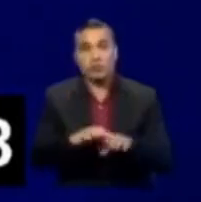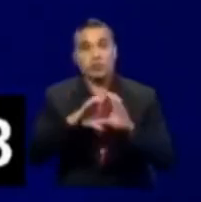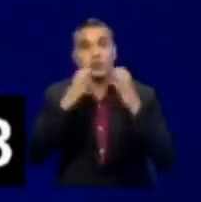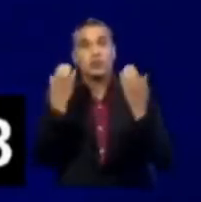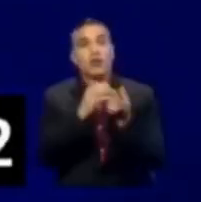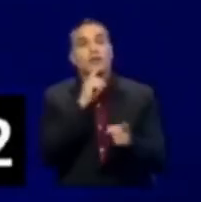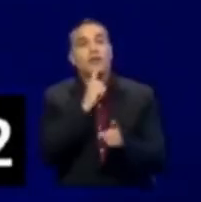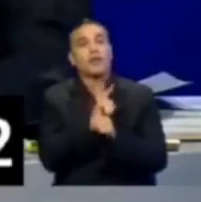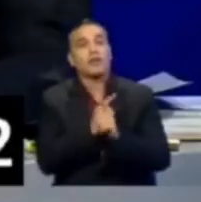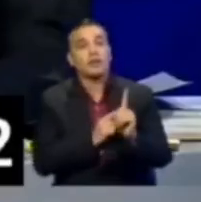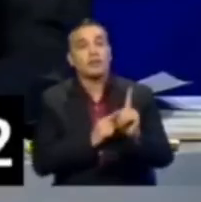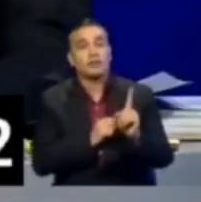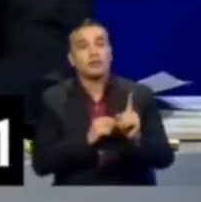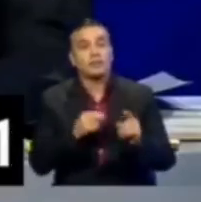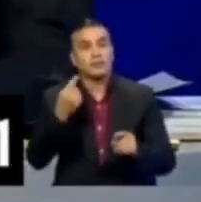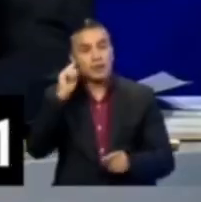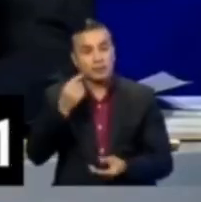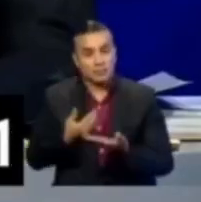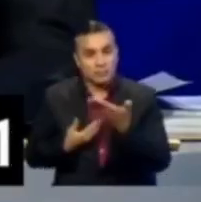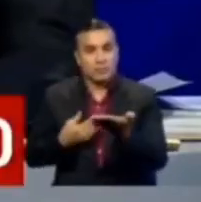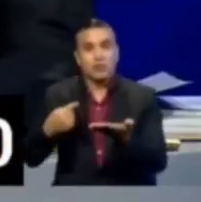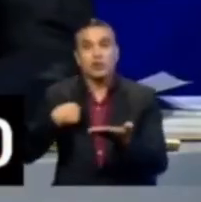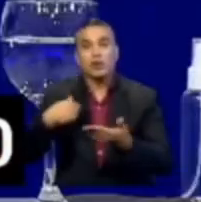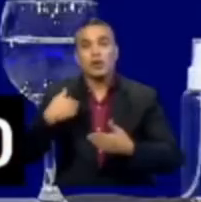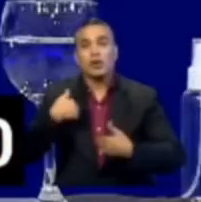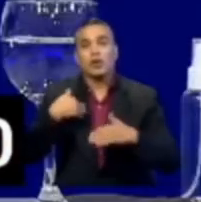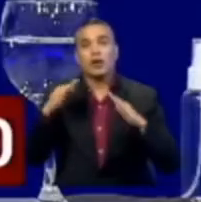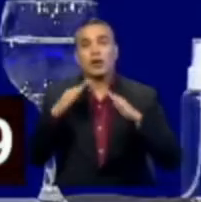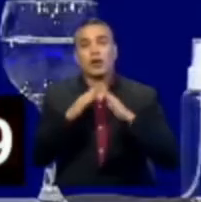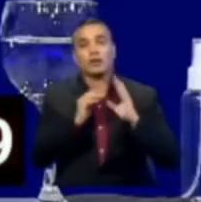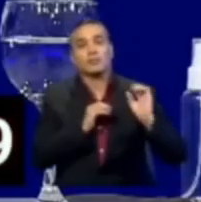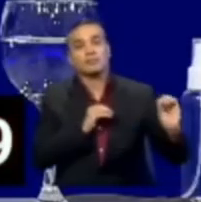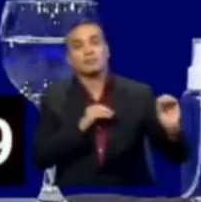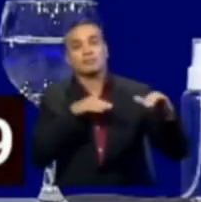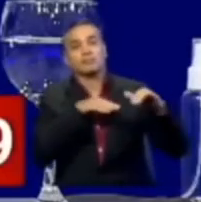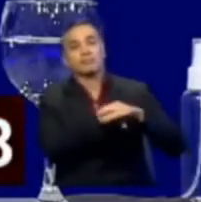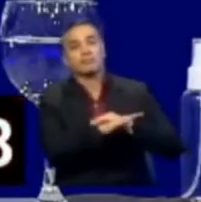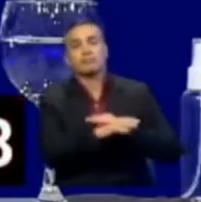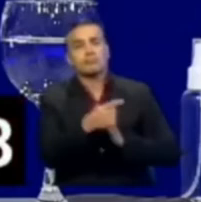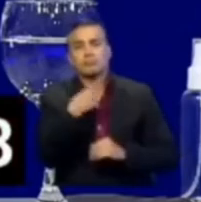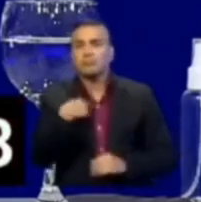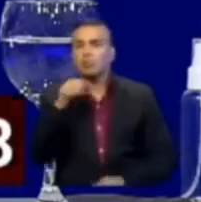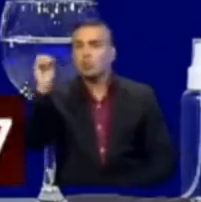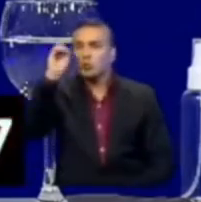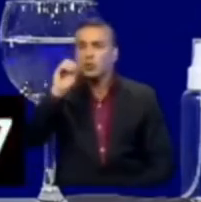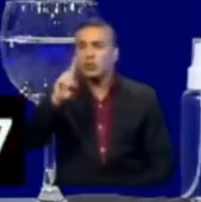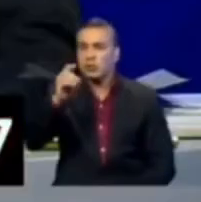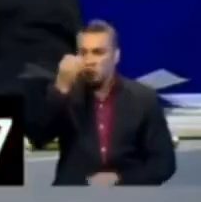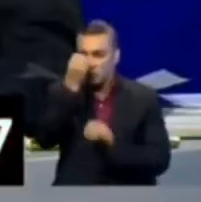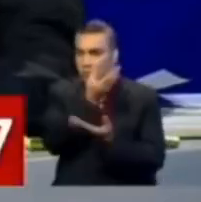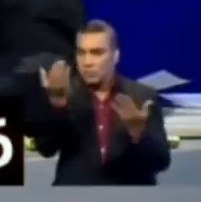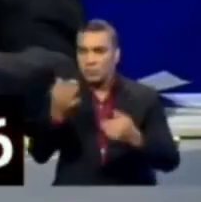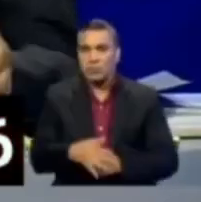Comisión de la Verdad. Este le traje para usted, yo tengo el mío en casa. Díganos, ¿qué opinión le merece este